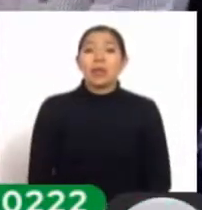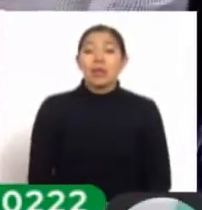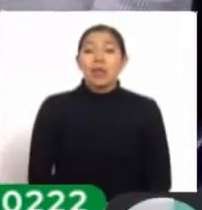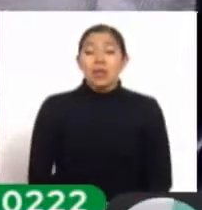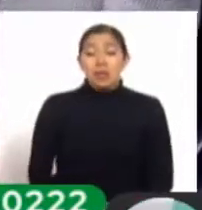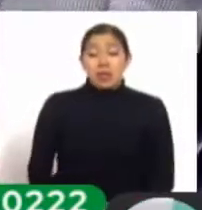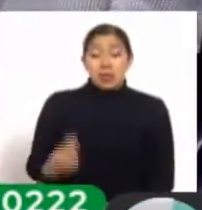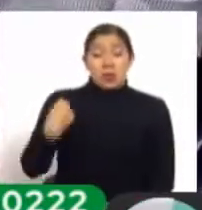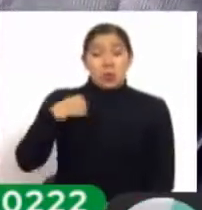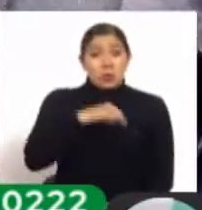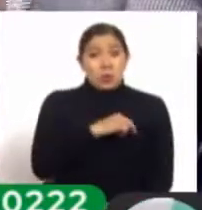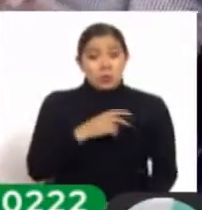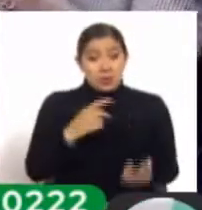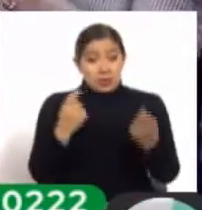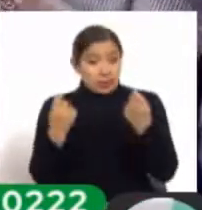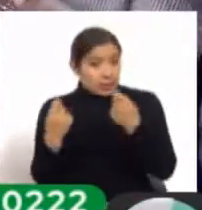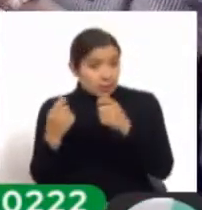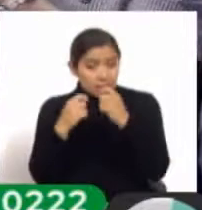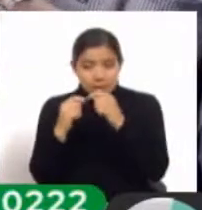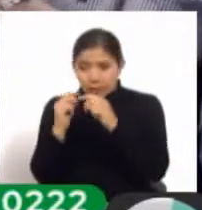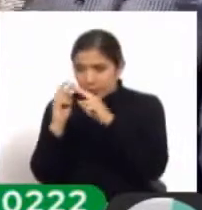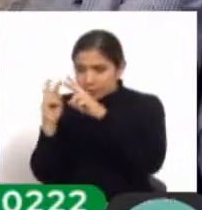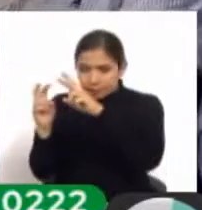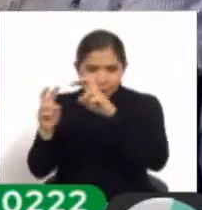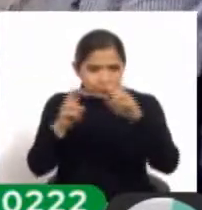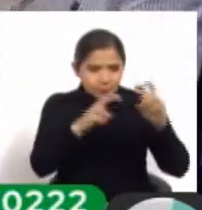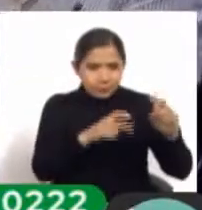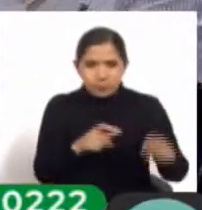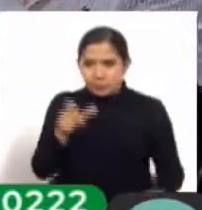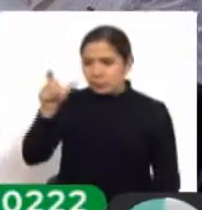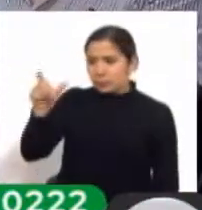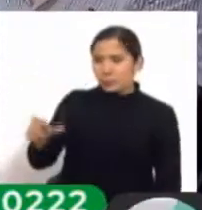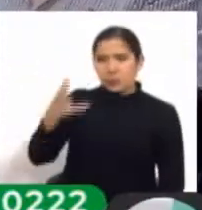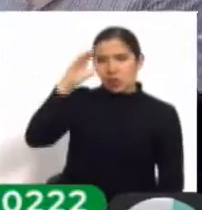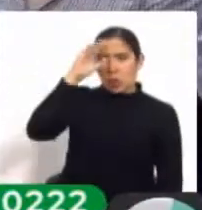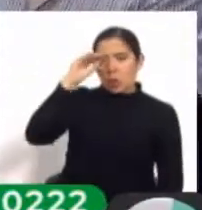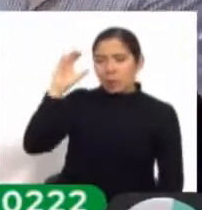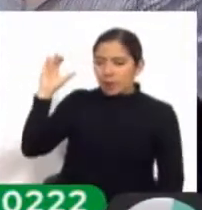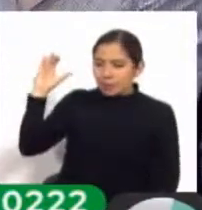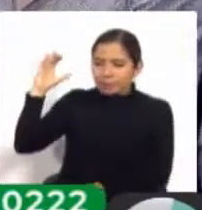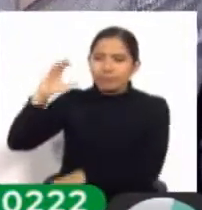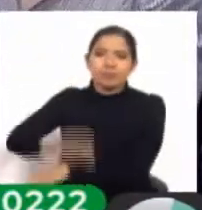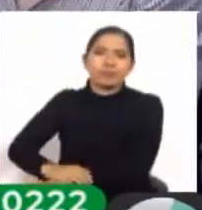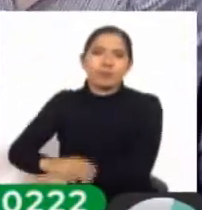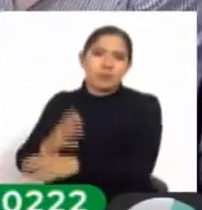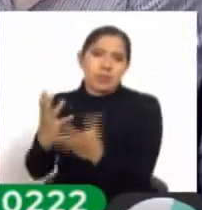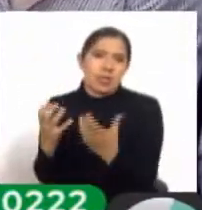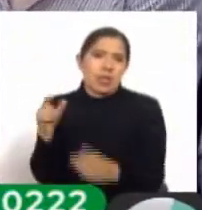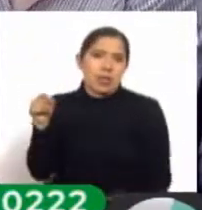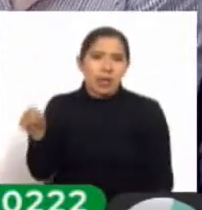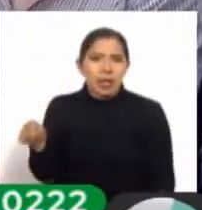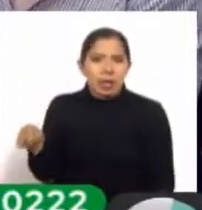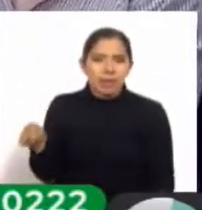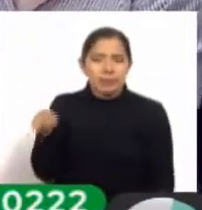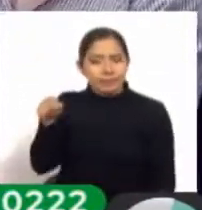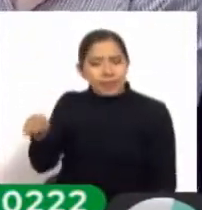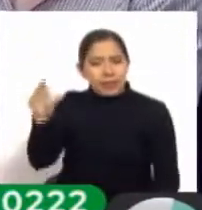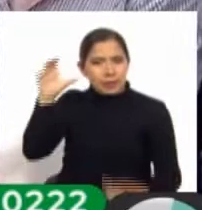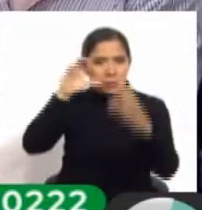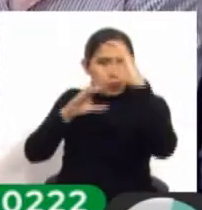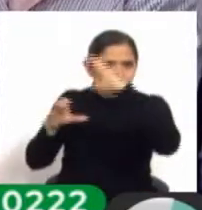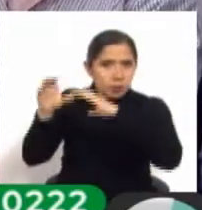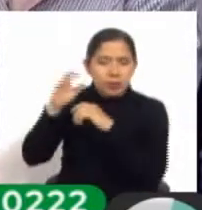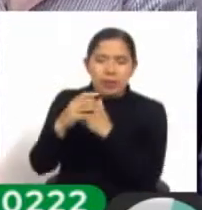pretendiendo dar con el paradero de esta persona que está siendo buscada. Vamos a continuar